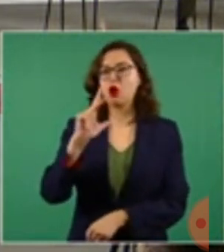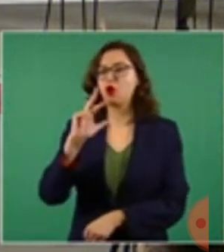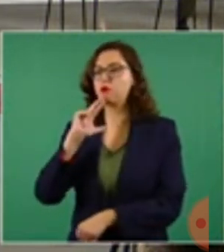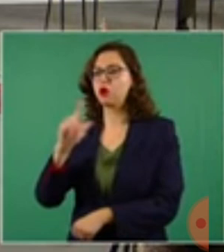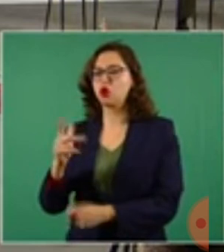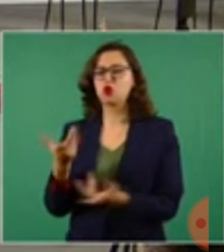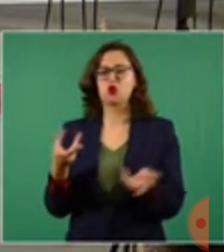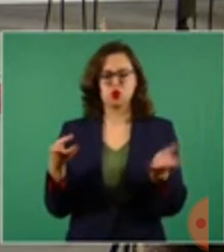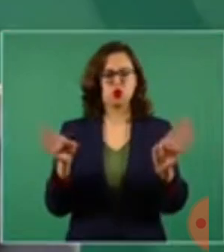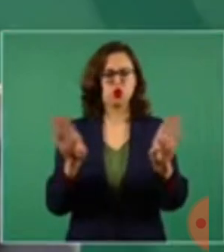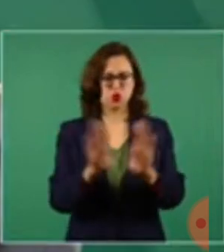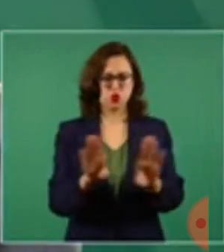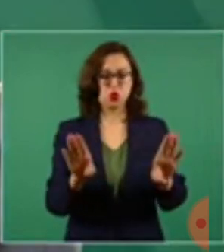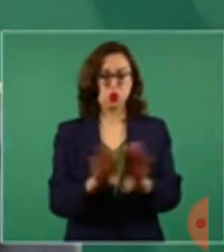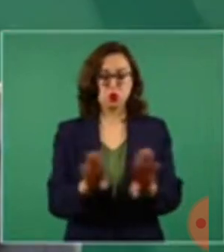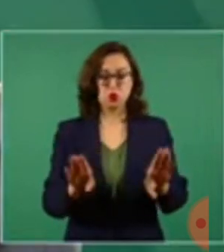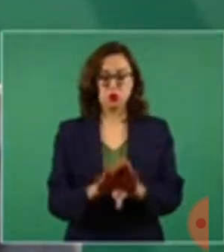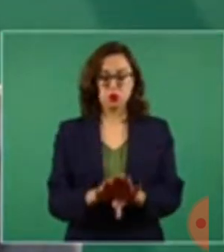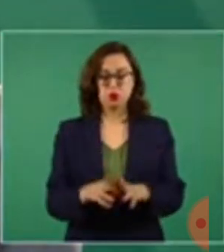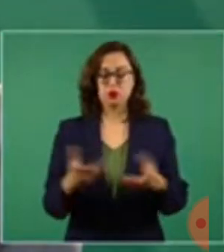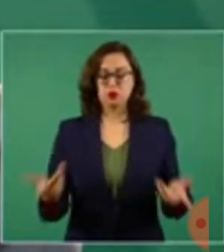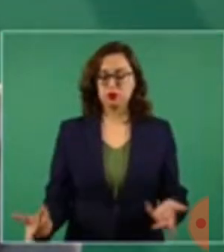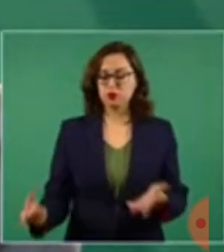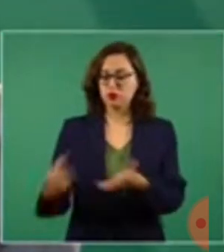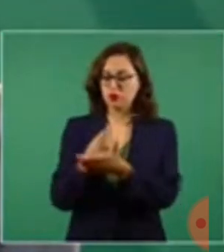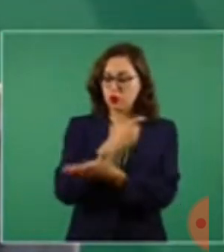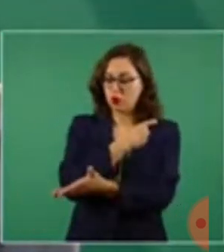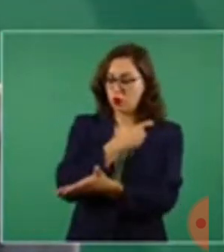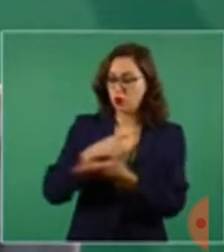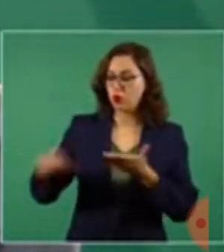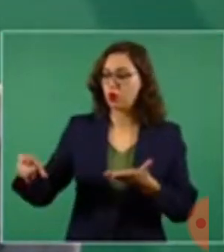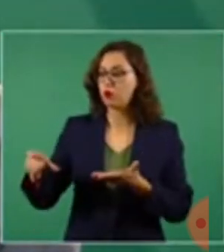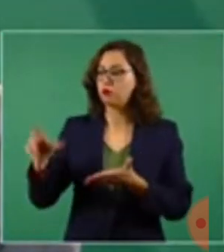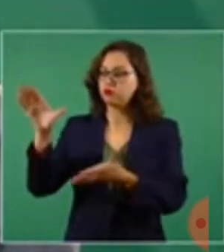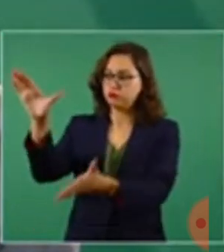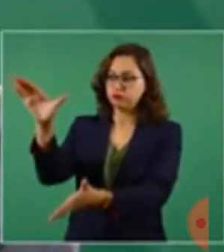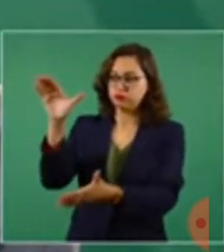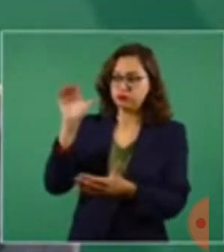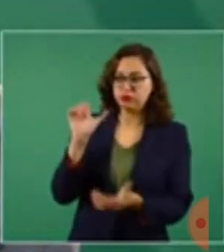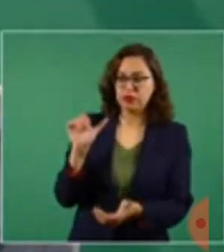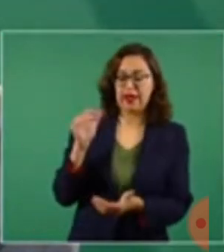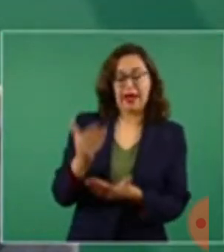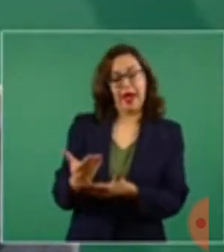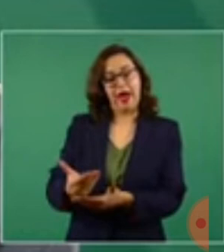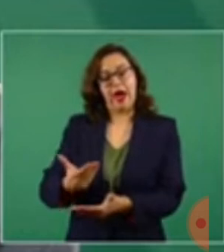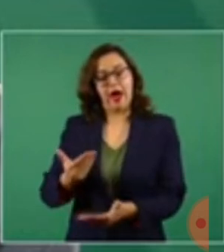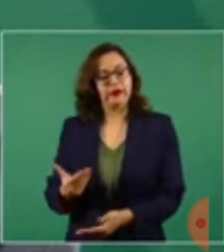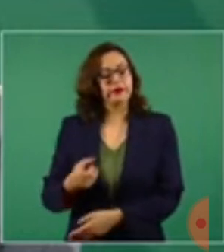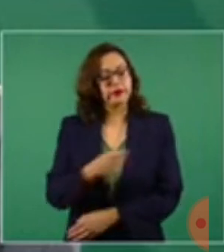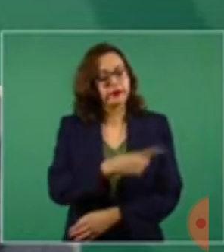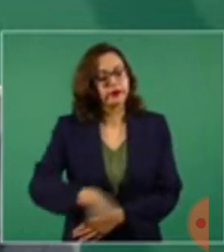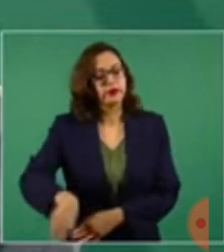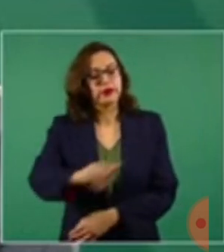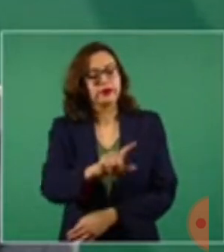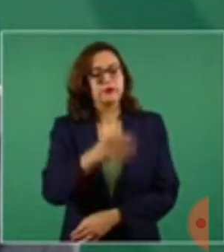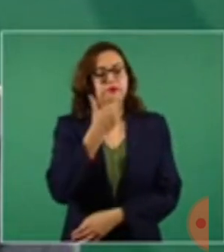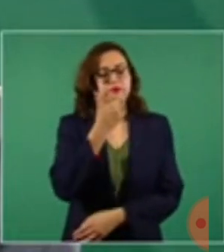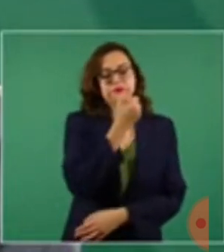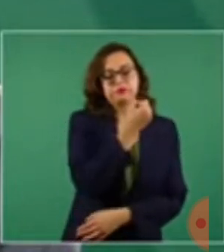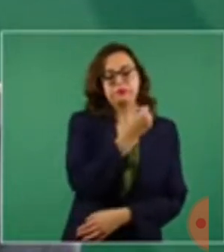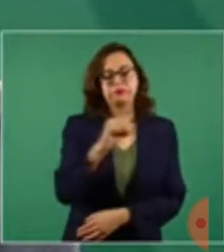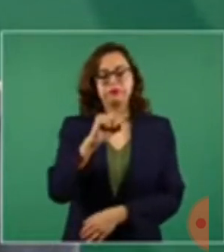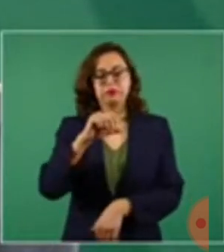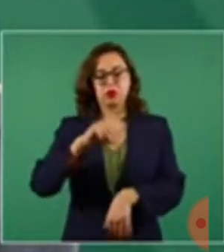planeación de la compra que deciden los especialistas de la medicina y no lo